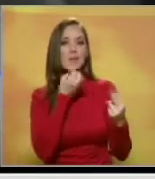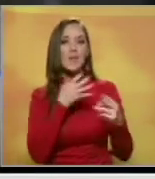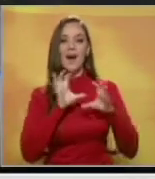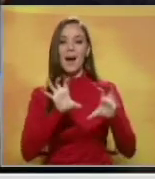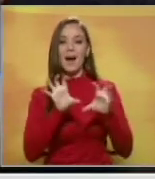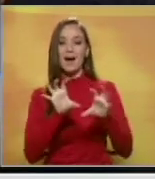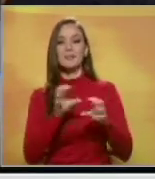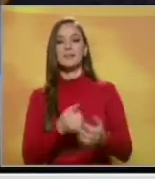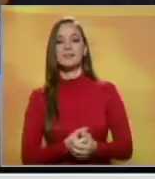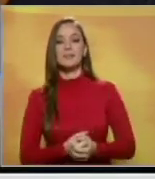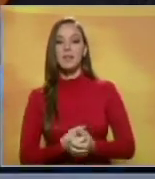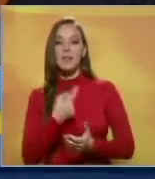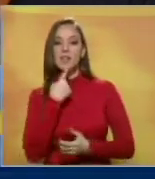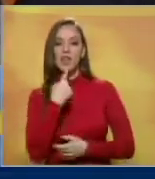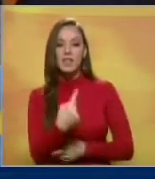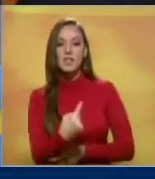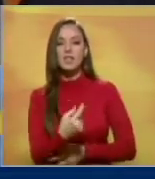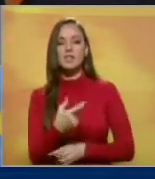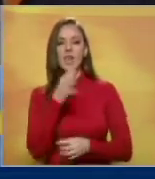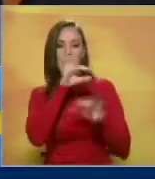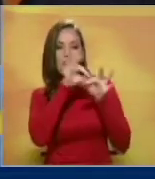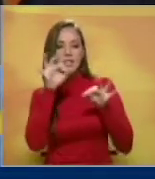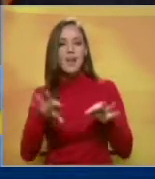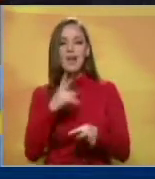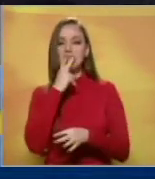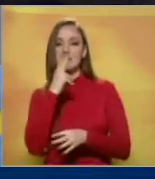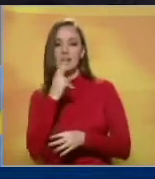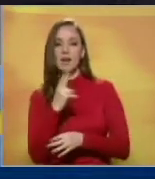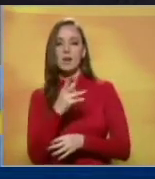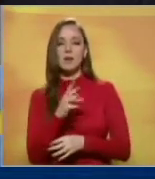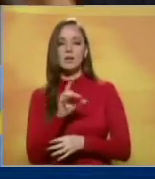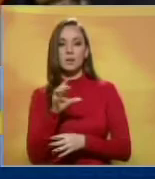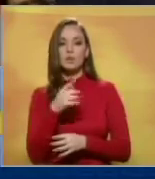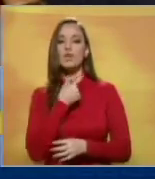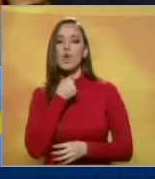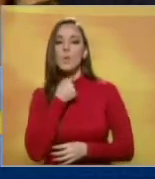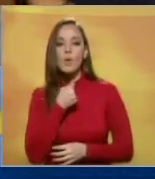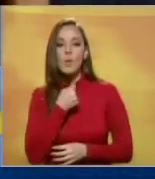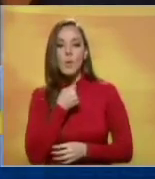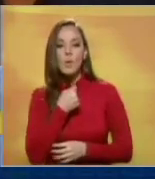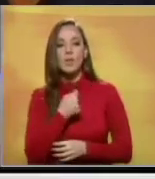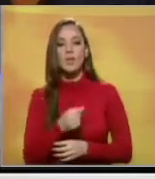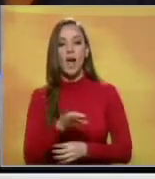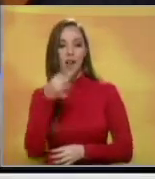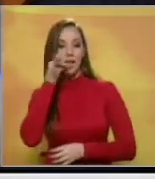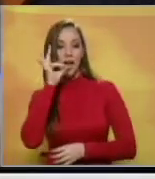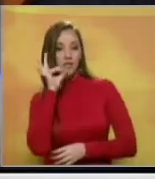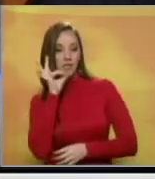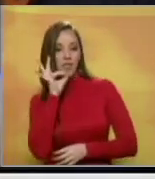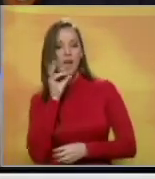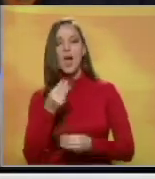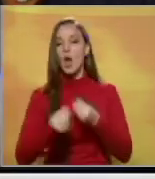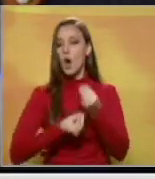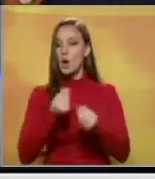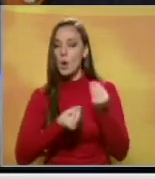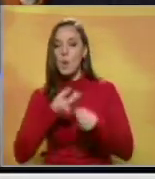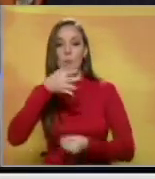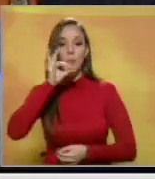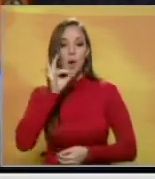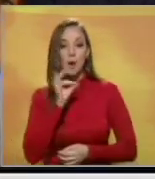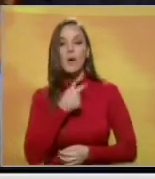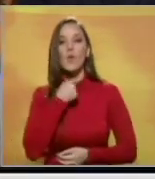dice parc del cigarrillo ya no me gusta el café como me gusta son